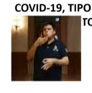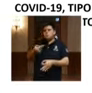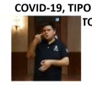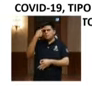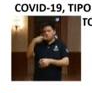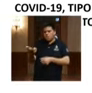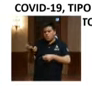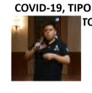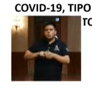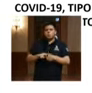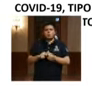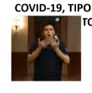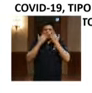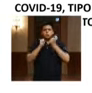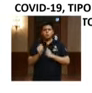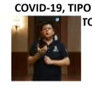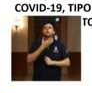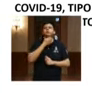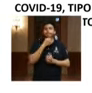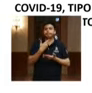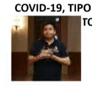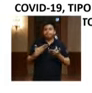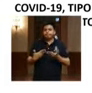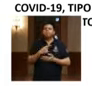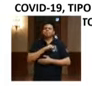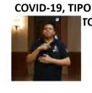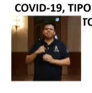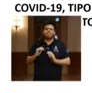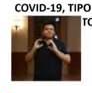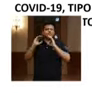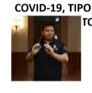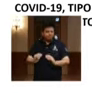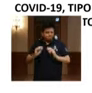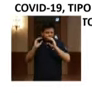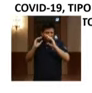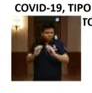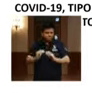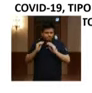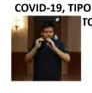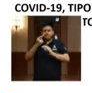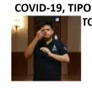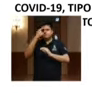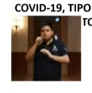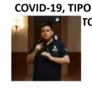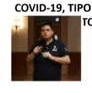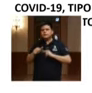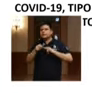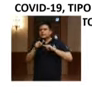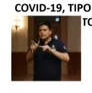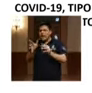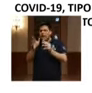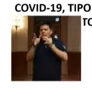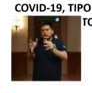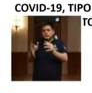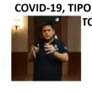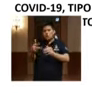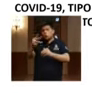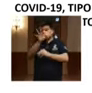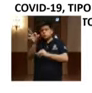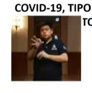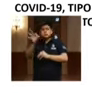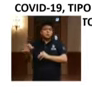a la población. Entonces, hay que hacer lo posible porque sigamos con esta proporción para que